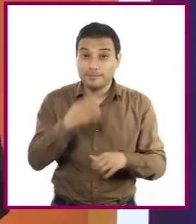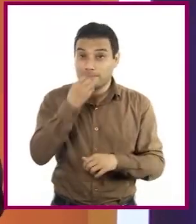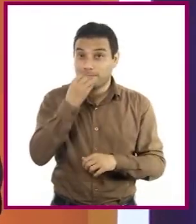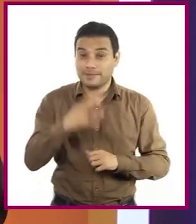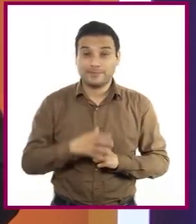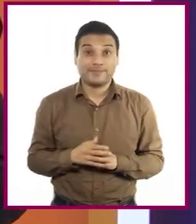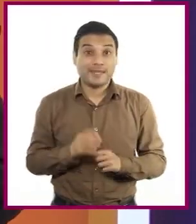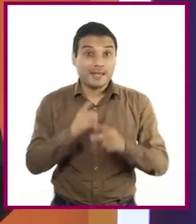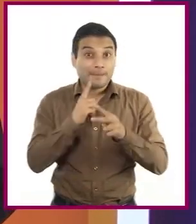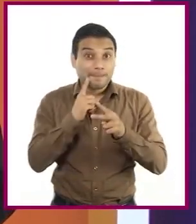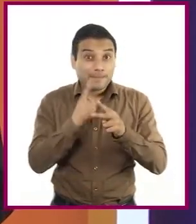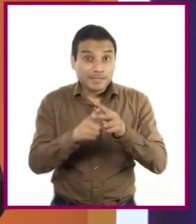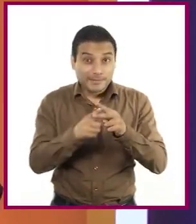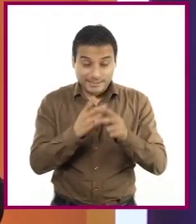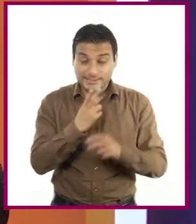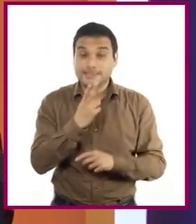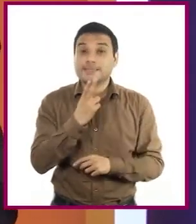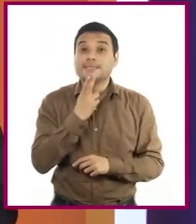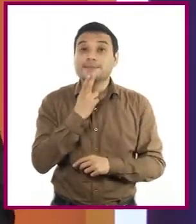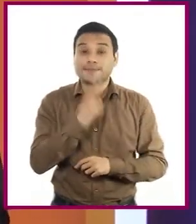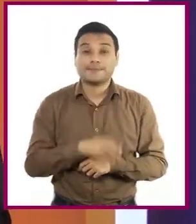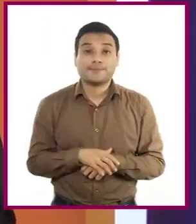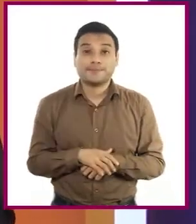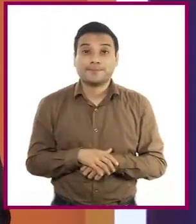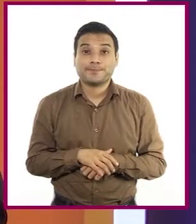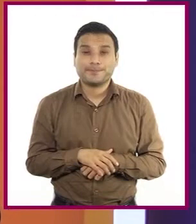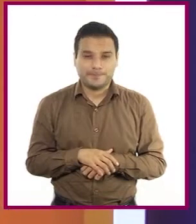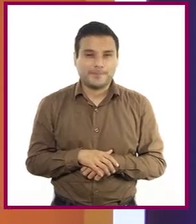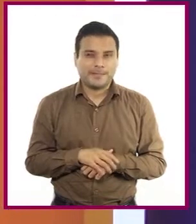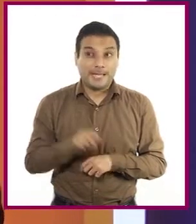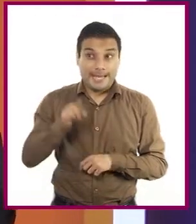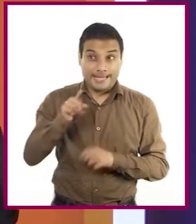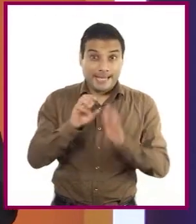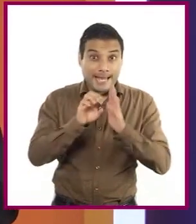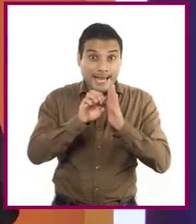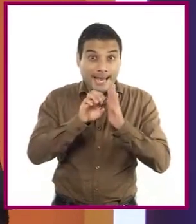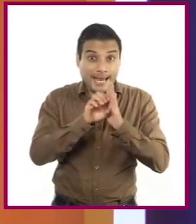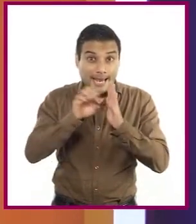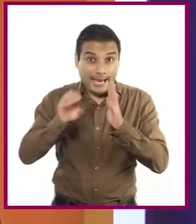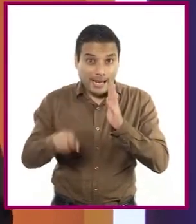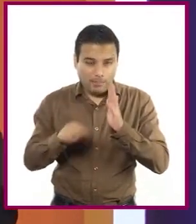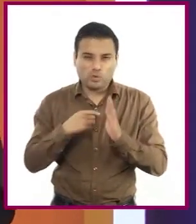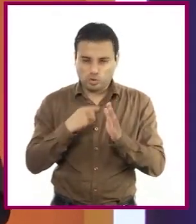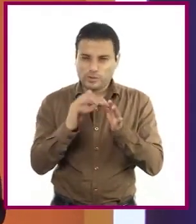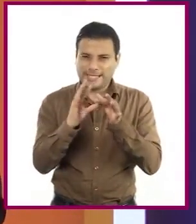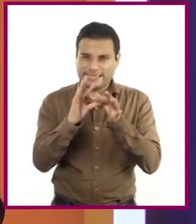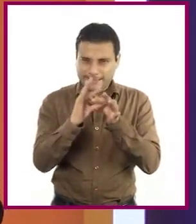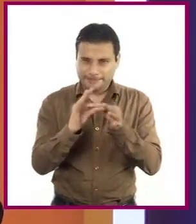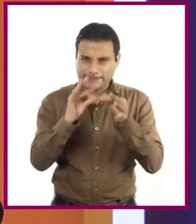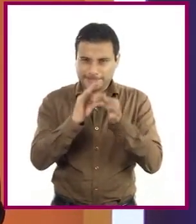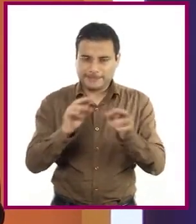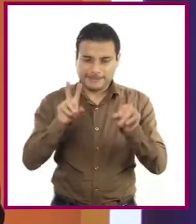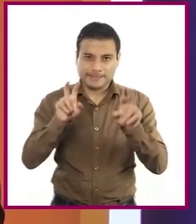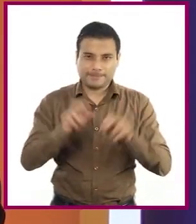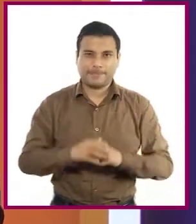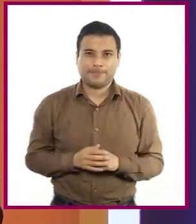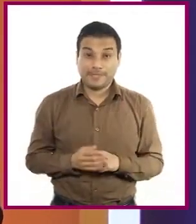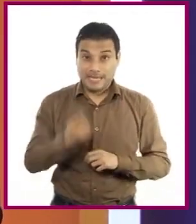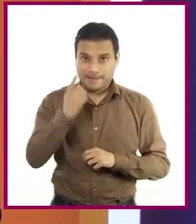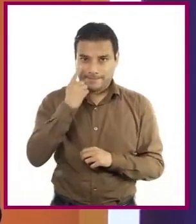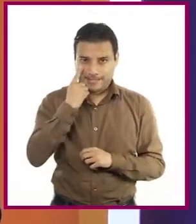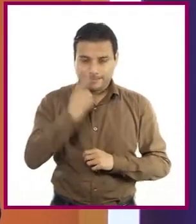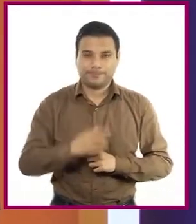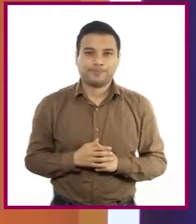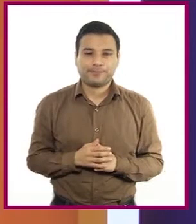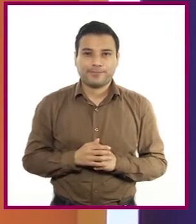un papel muy importante. Aprovecharé esos ejemplos para que den sentido al tema de la lección. El primer